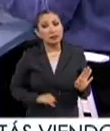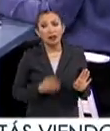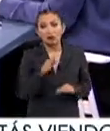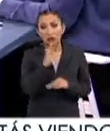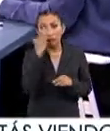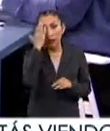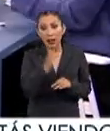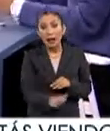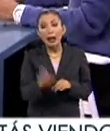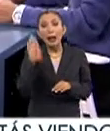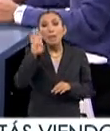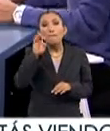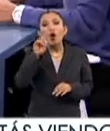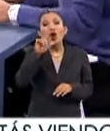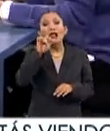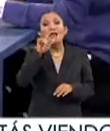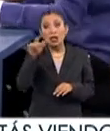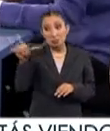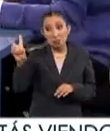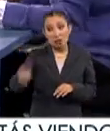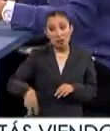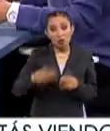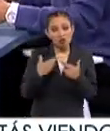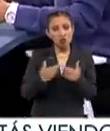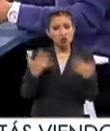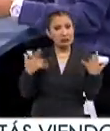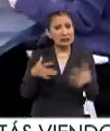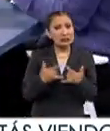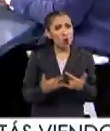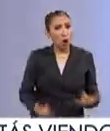hay que saber de Bolivia, ¿no? Sí. Y mira que Bolivia es rica en